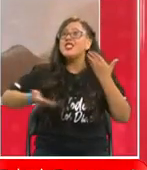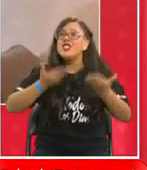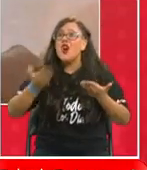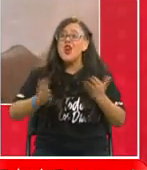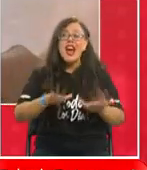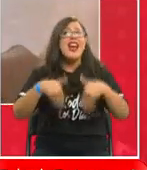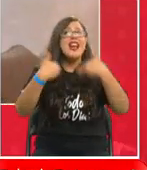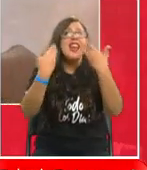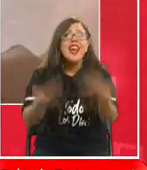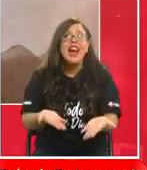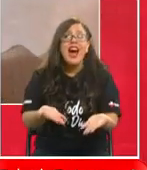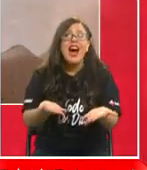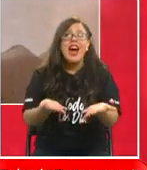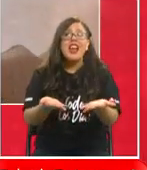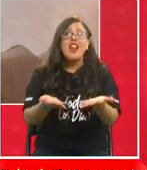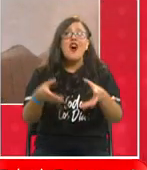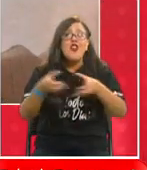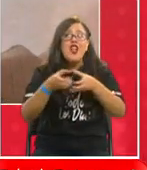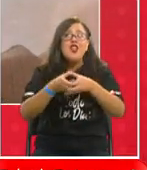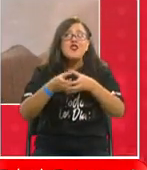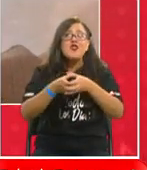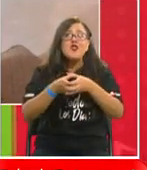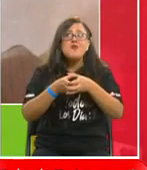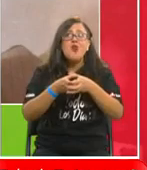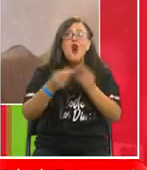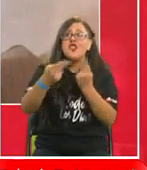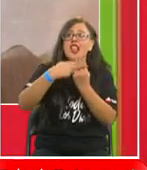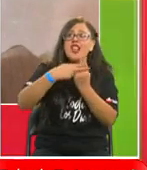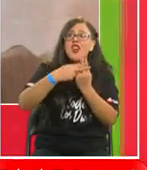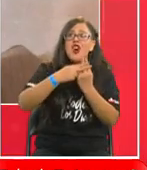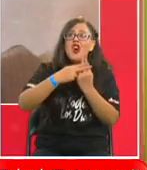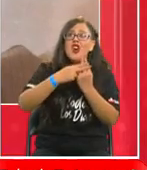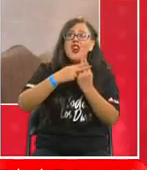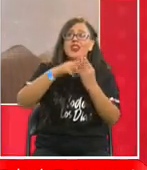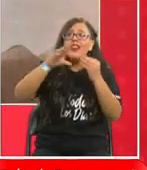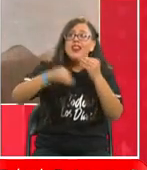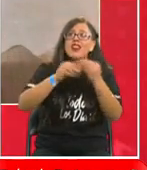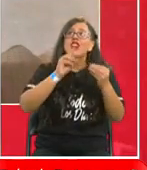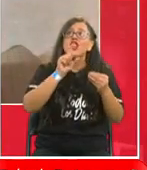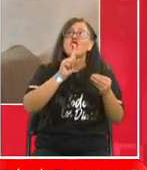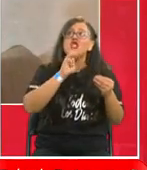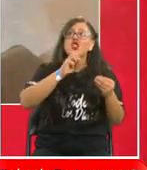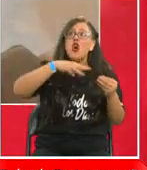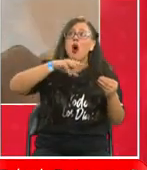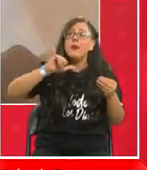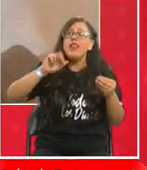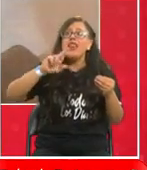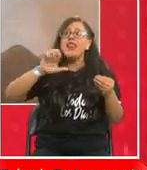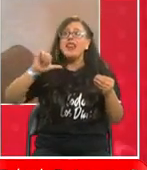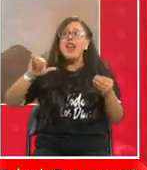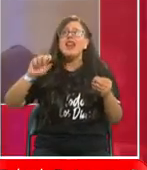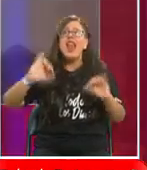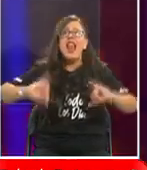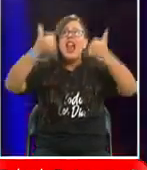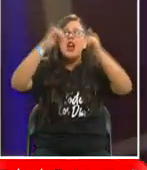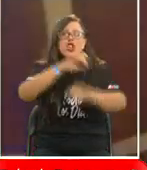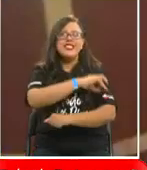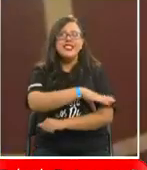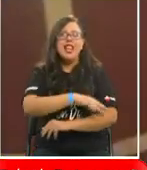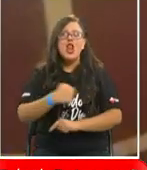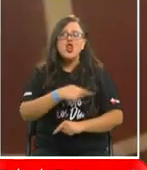este regalo del ensamble musical, el colectivo musical Teletón más Tommy Rey, con ustedes, La Gloria de Chile.